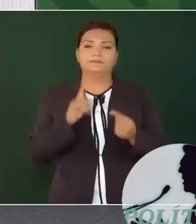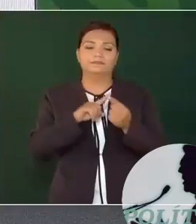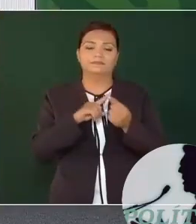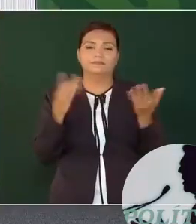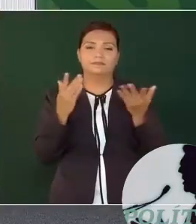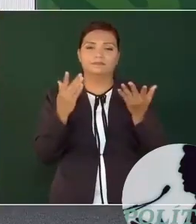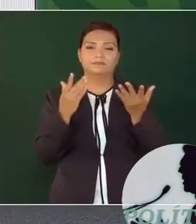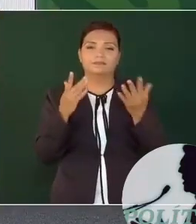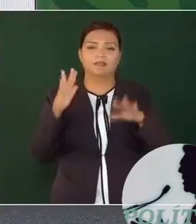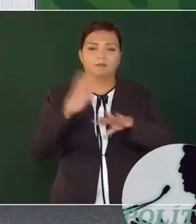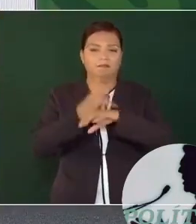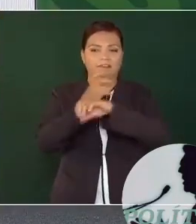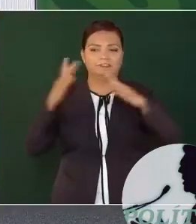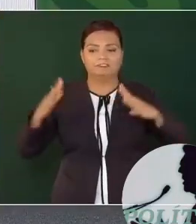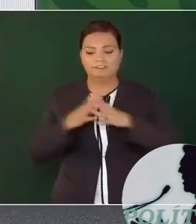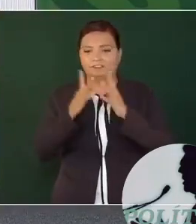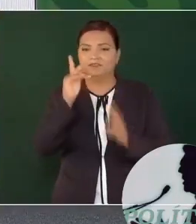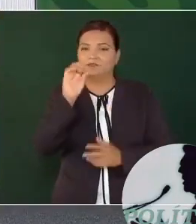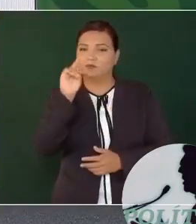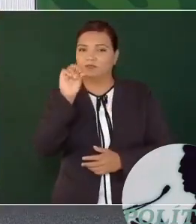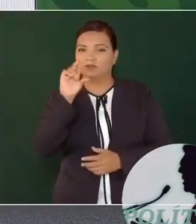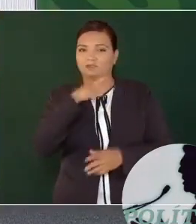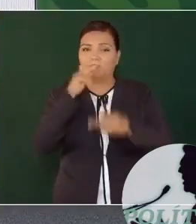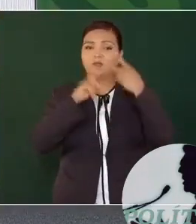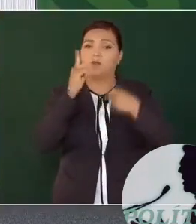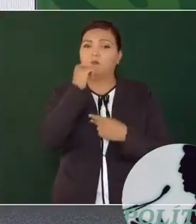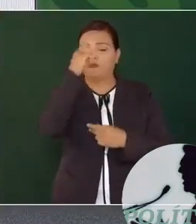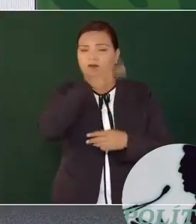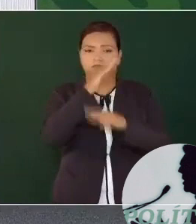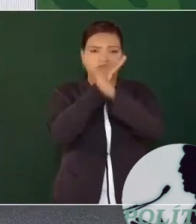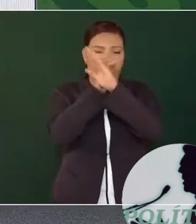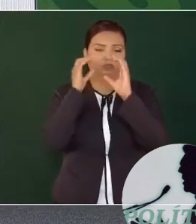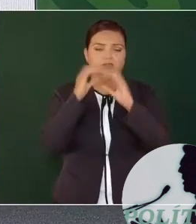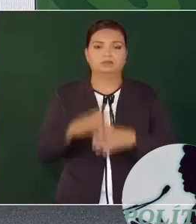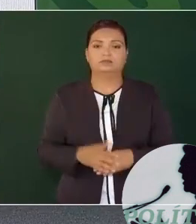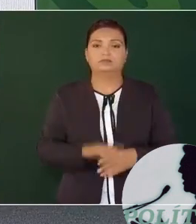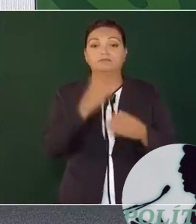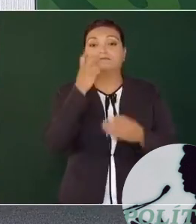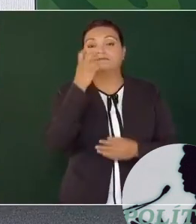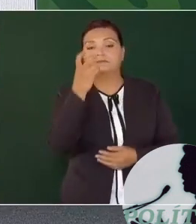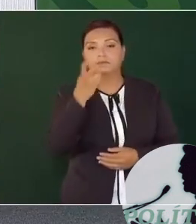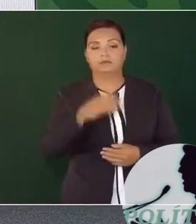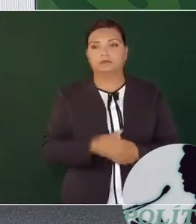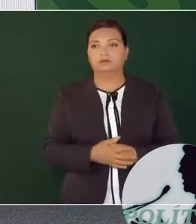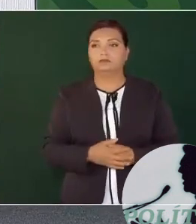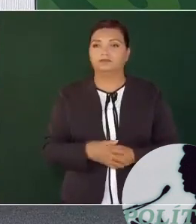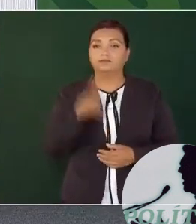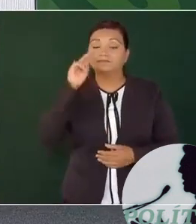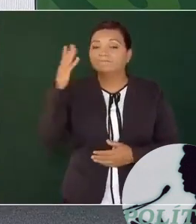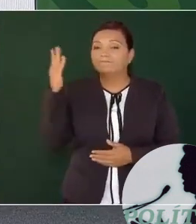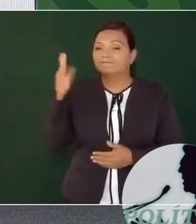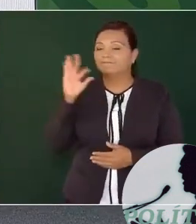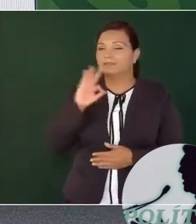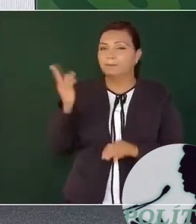provocadores. O sea, que llegó la policía para protegerlos. Este fue